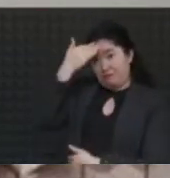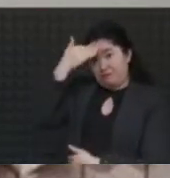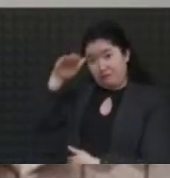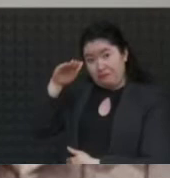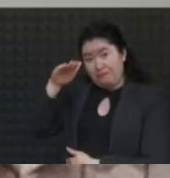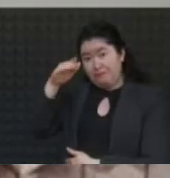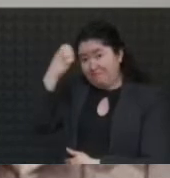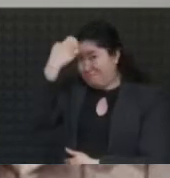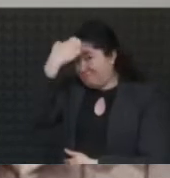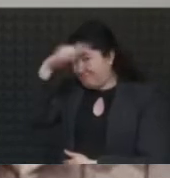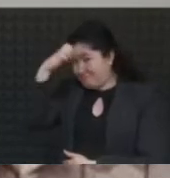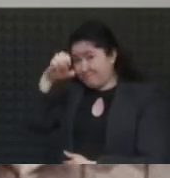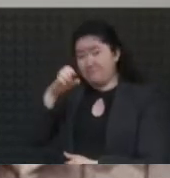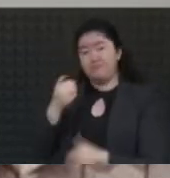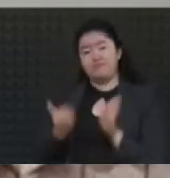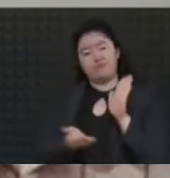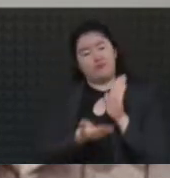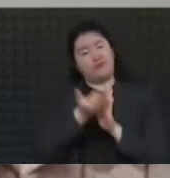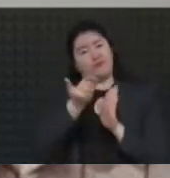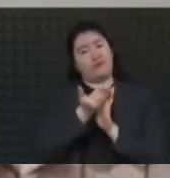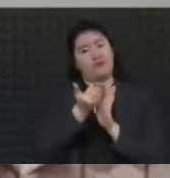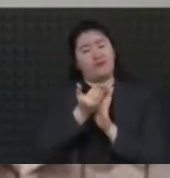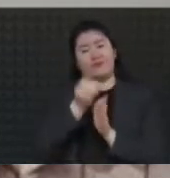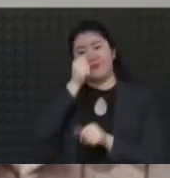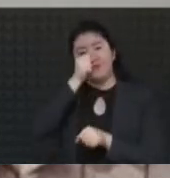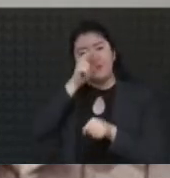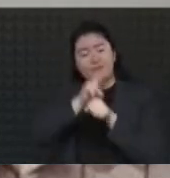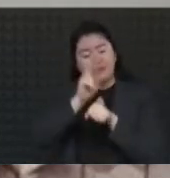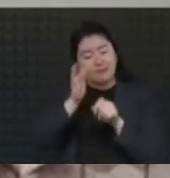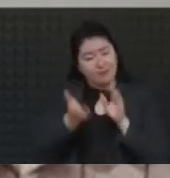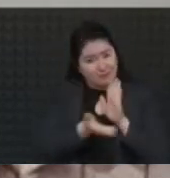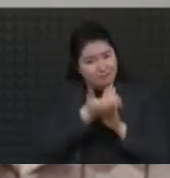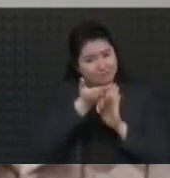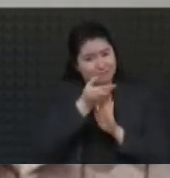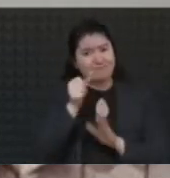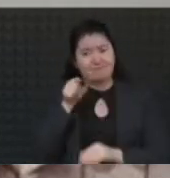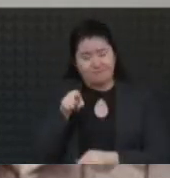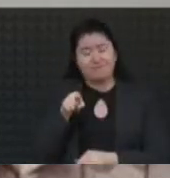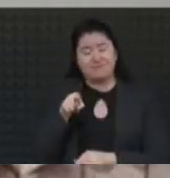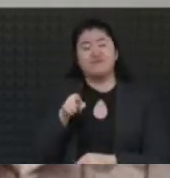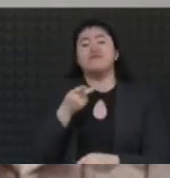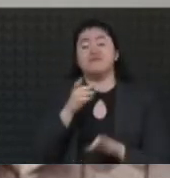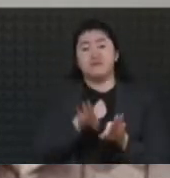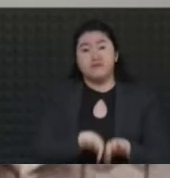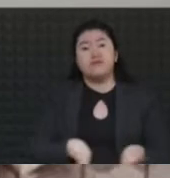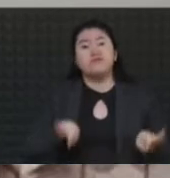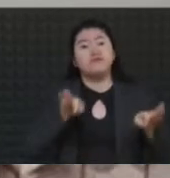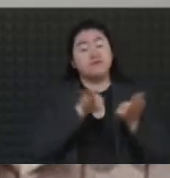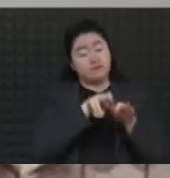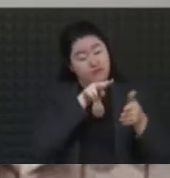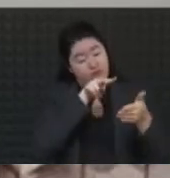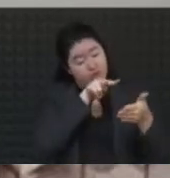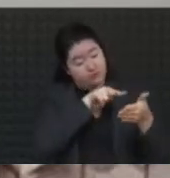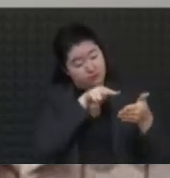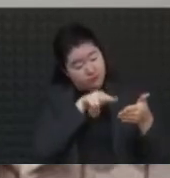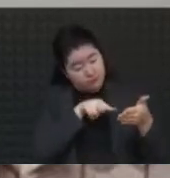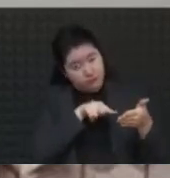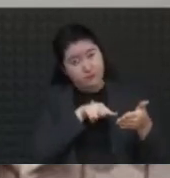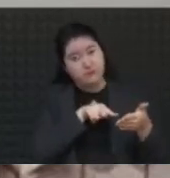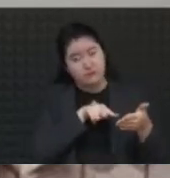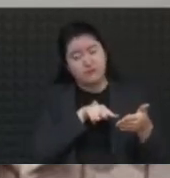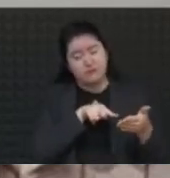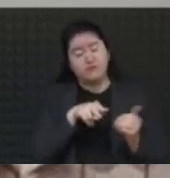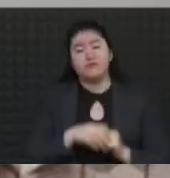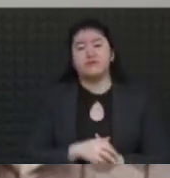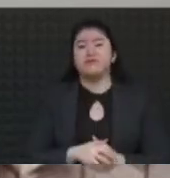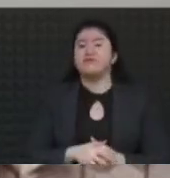hablar con todo detalle de este tema. Y creo que hay que tener toda transparencia y leer el dictamen que se presenta. Y por otro lado,